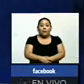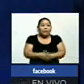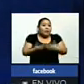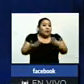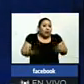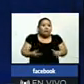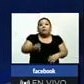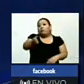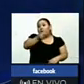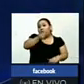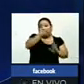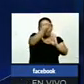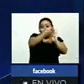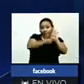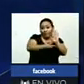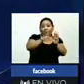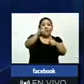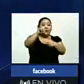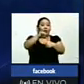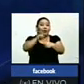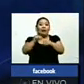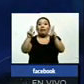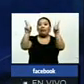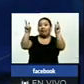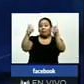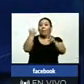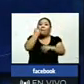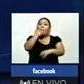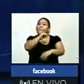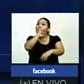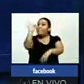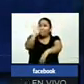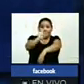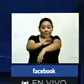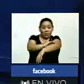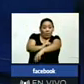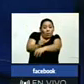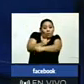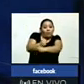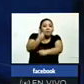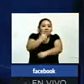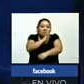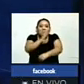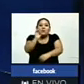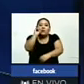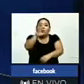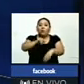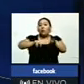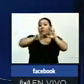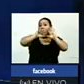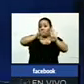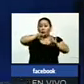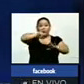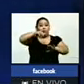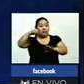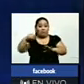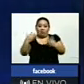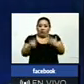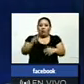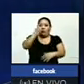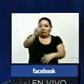Bien, y datos de la región sobre casos de dengue es lo que tenemos hoy. El Salvador, 8,800 casos de dengue, 2